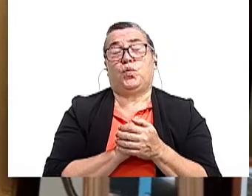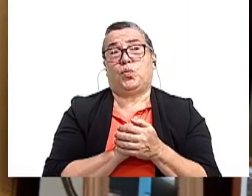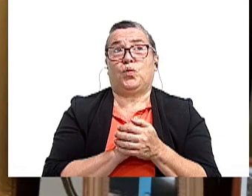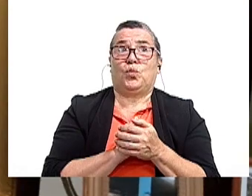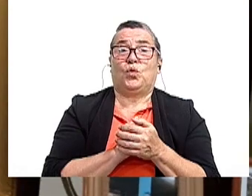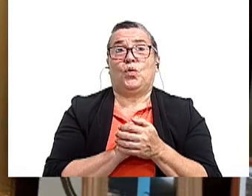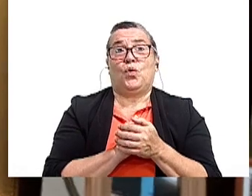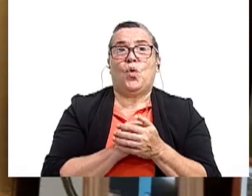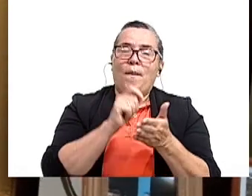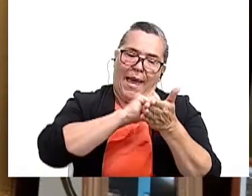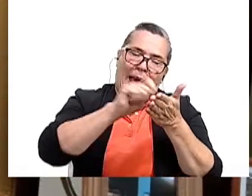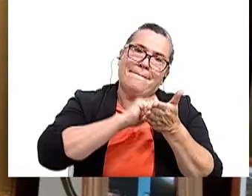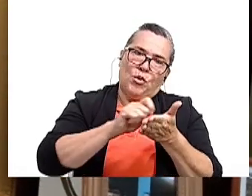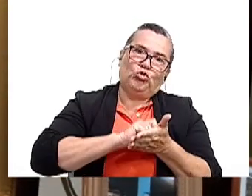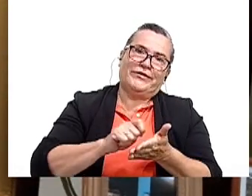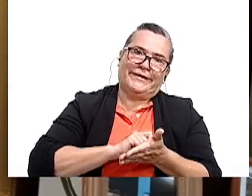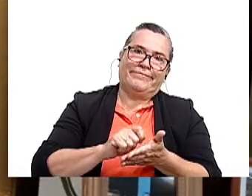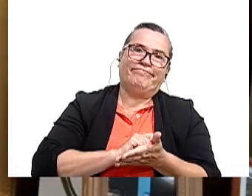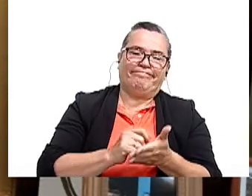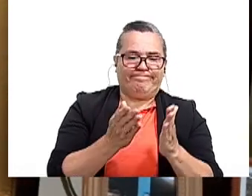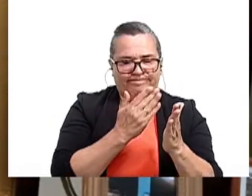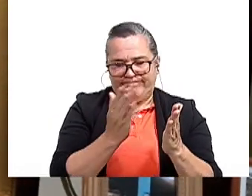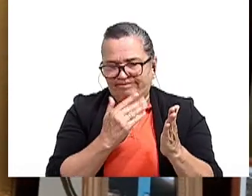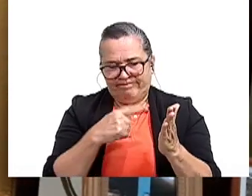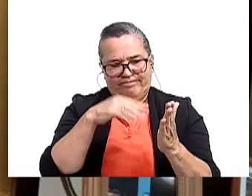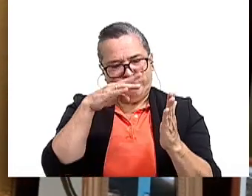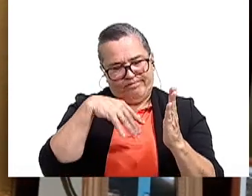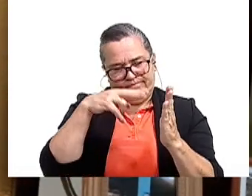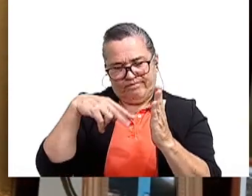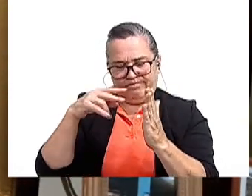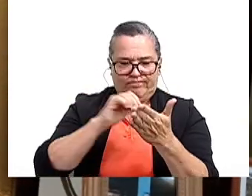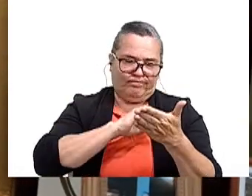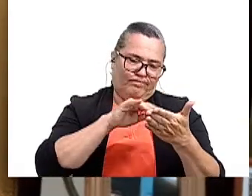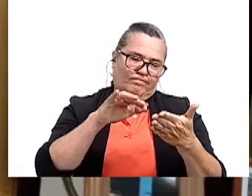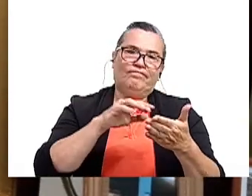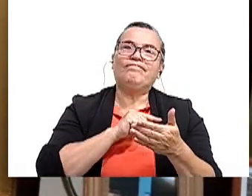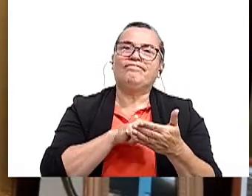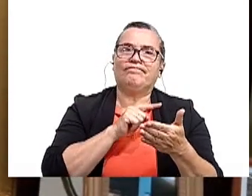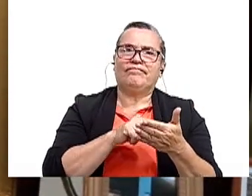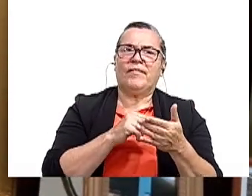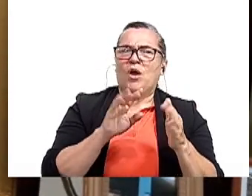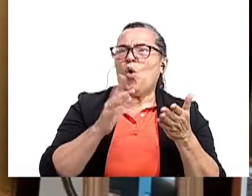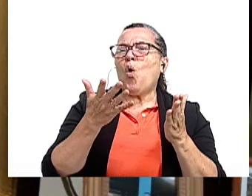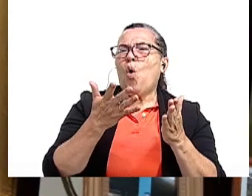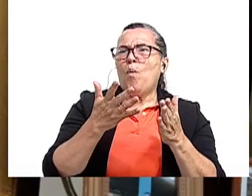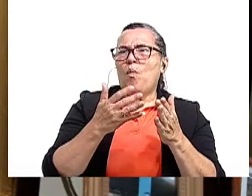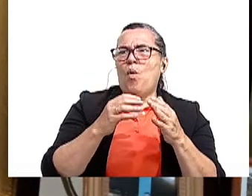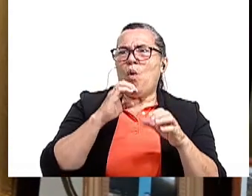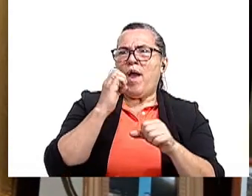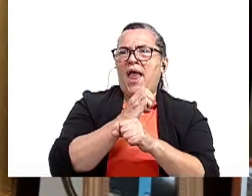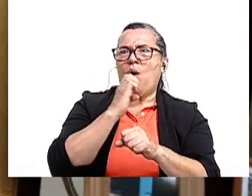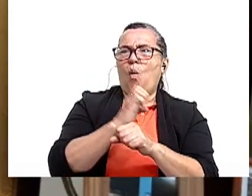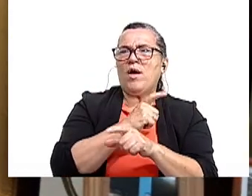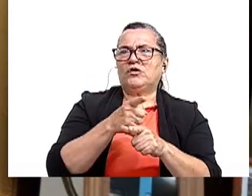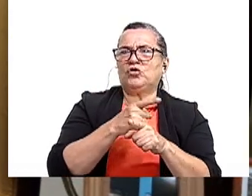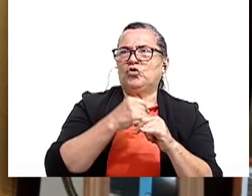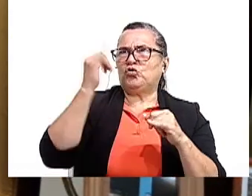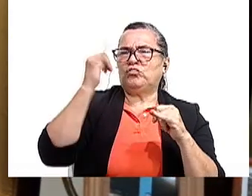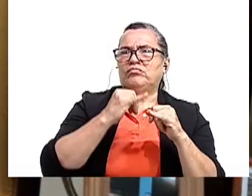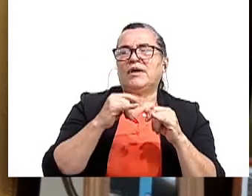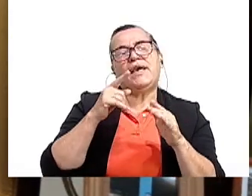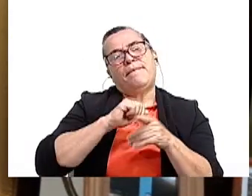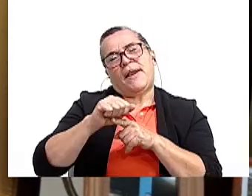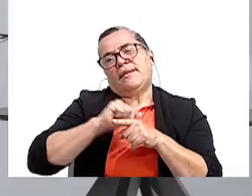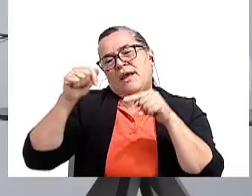Debo de tomar más apuntes, estudiar cómo se determina la ecuación de una recta y practicar todo lo que se desarrolló en la clase de